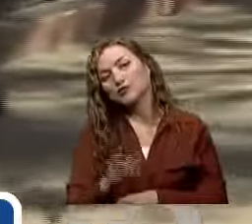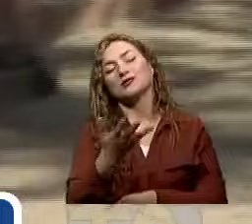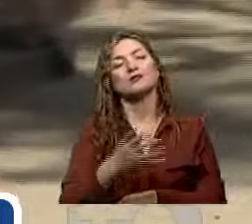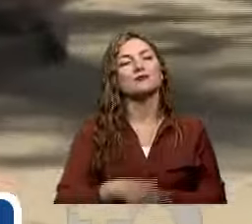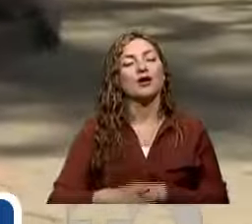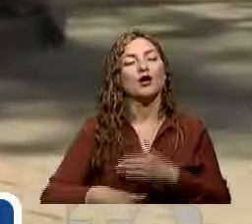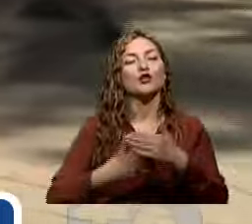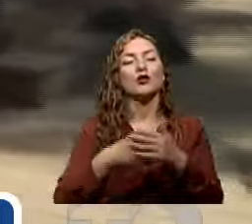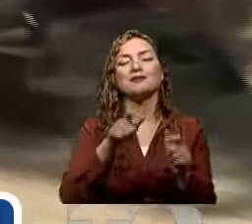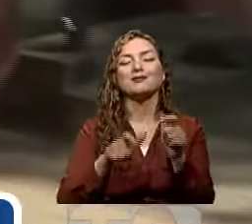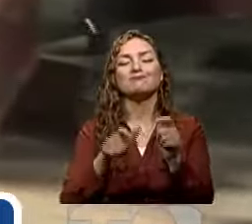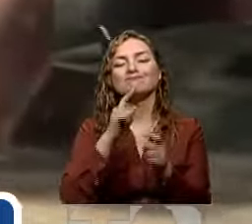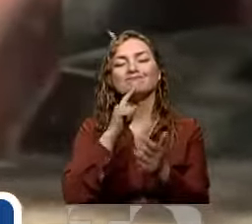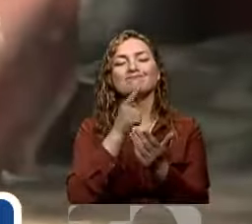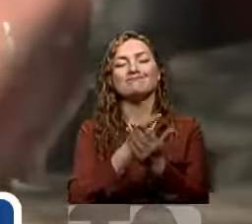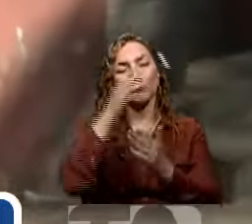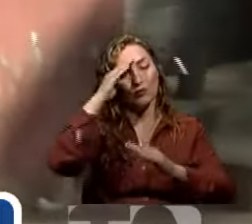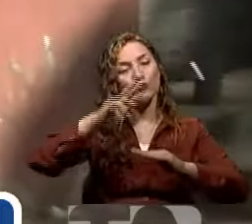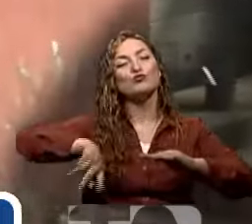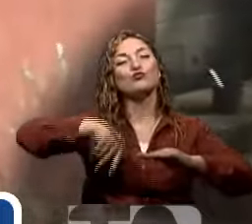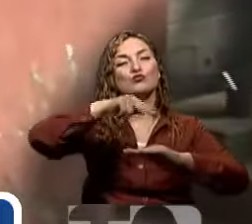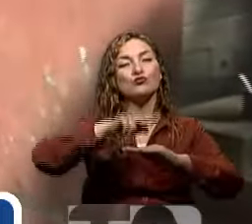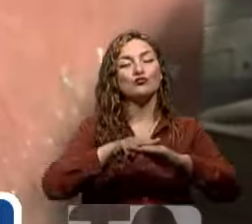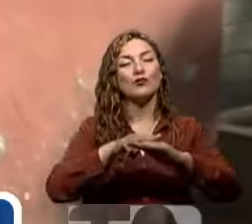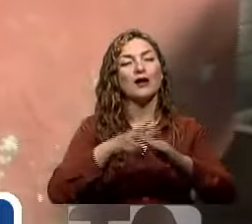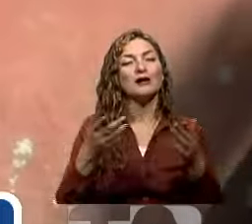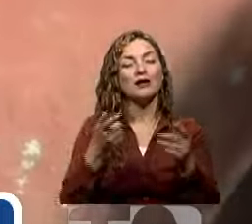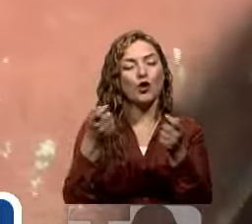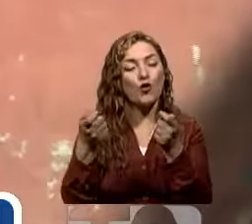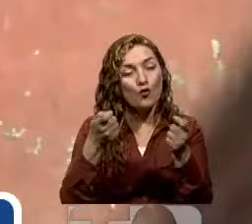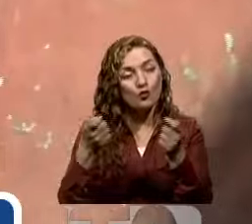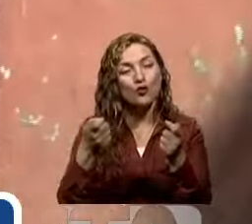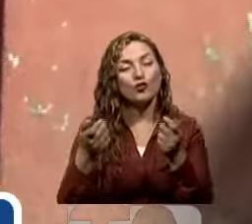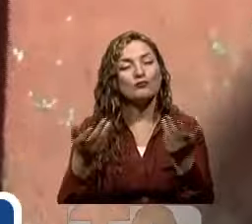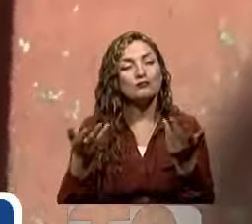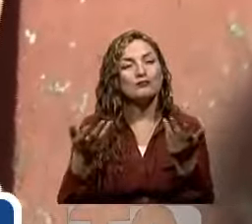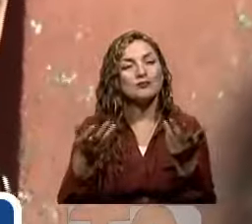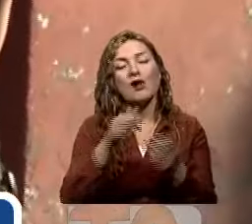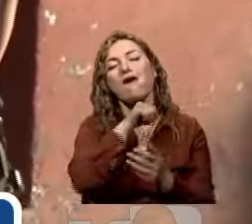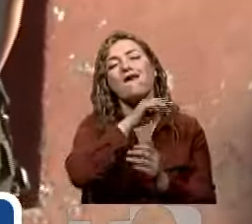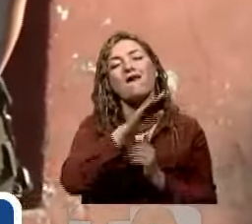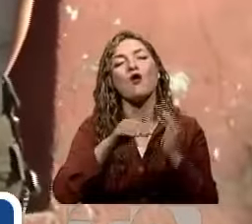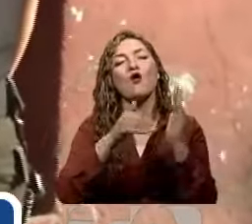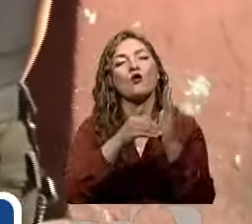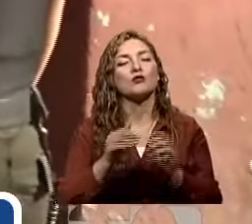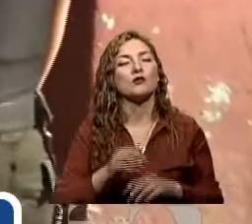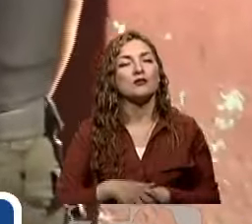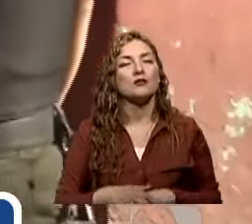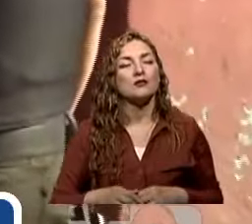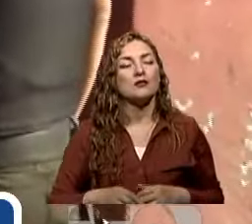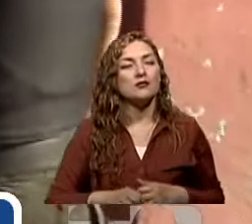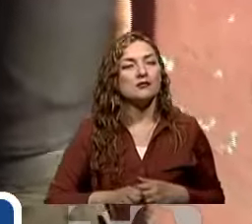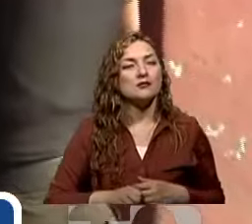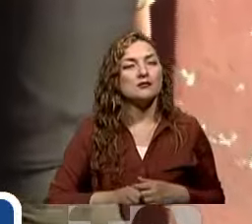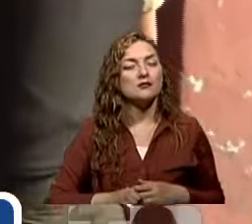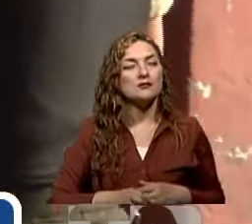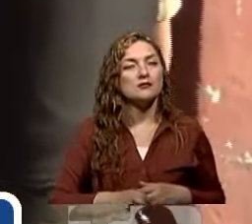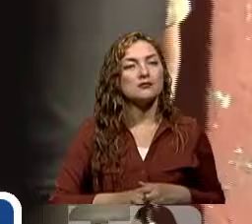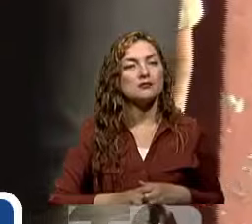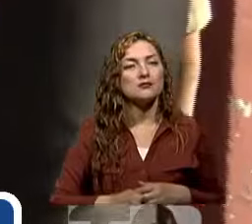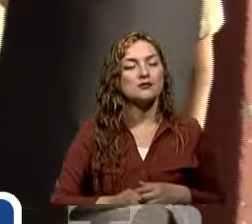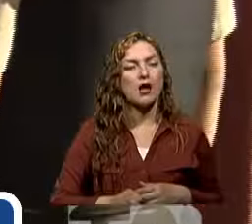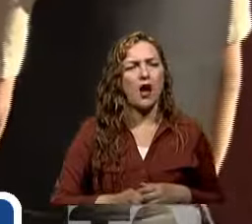toda la ciudadanía. Efectivamente, la Policía Nacional nos encontramos desarrollando un operativo antidelincuencial en donde nosotros estamos previniendo el